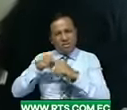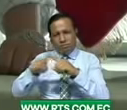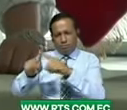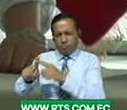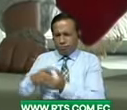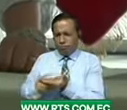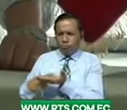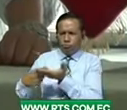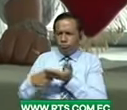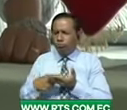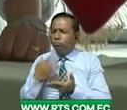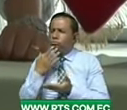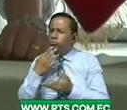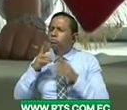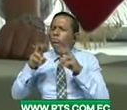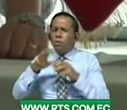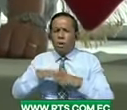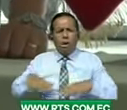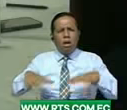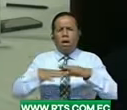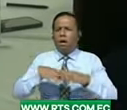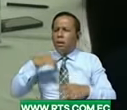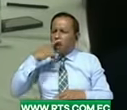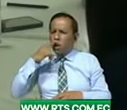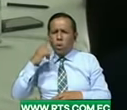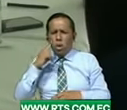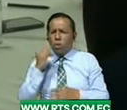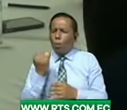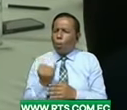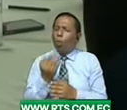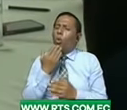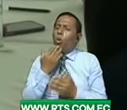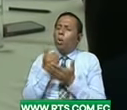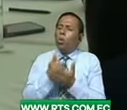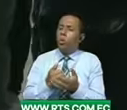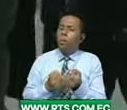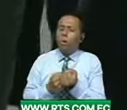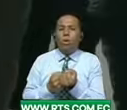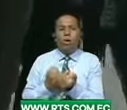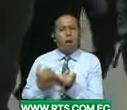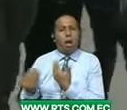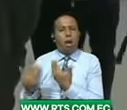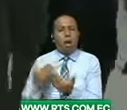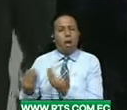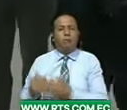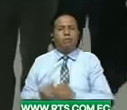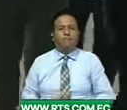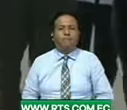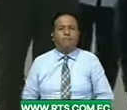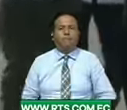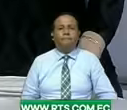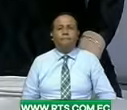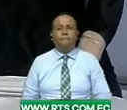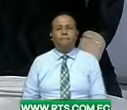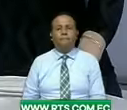la erradicación de la desnutrición infantil. Desde la provincia de Santa Elena, informó Darwin